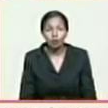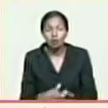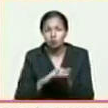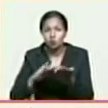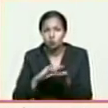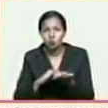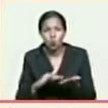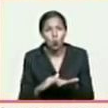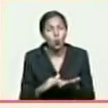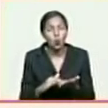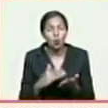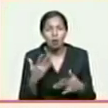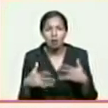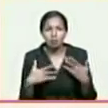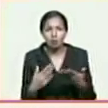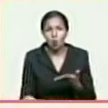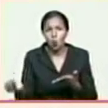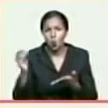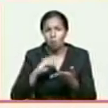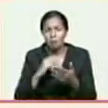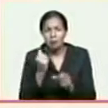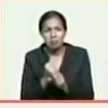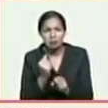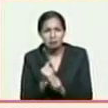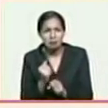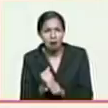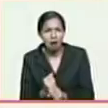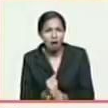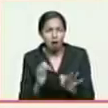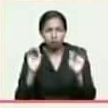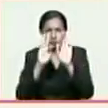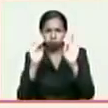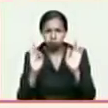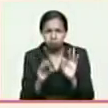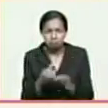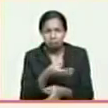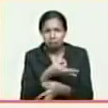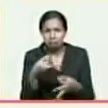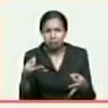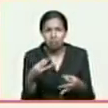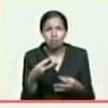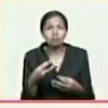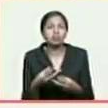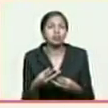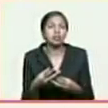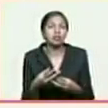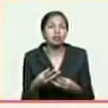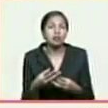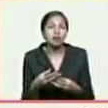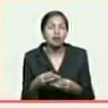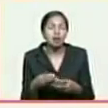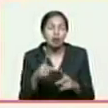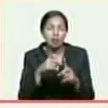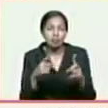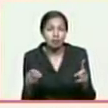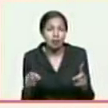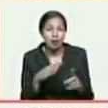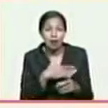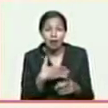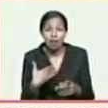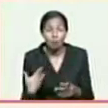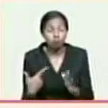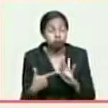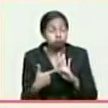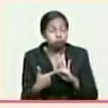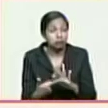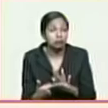hoy, perfectamente normal el funcionamiento del sistema eléctrico nacional. Queremos insistirle a todo el pueblo de Venezuela